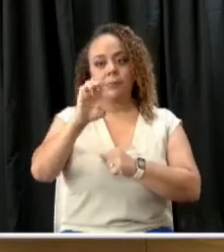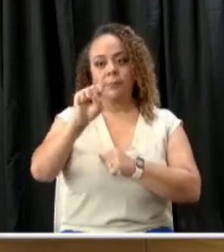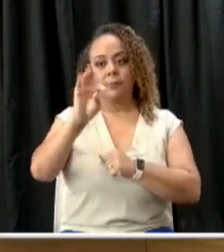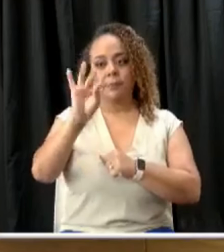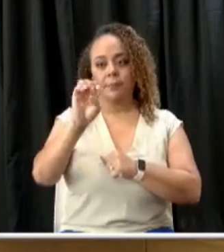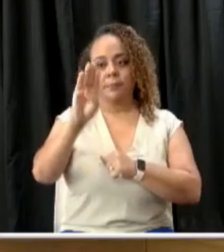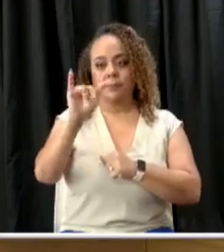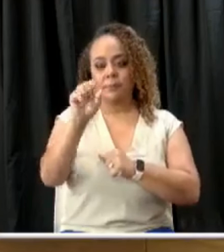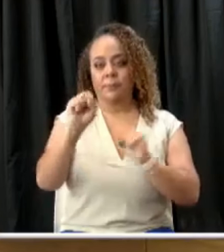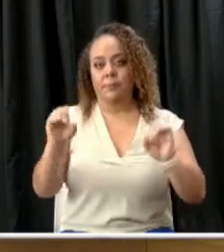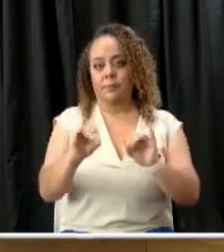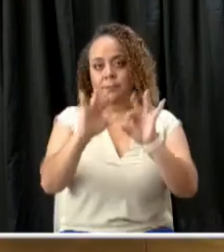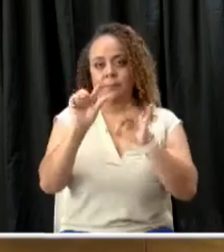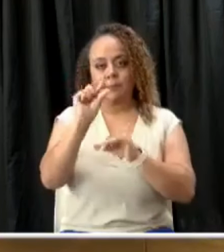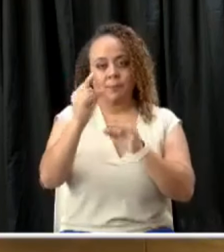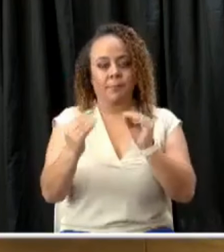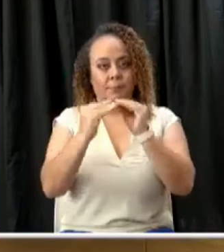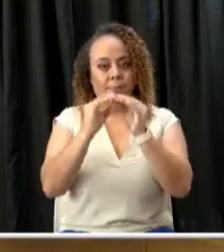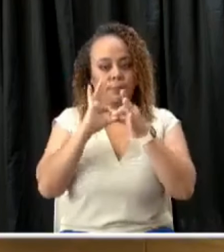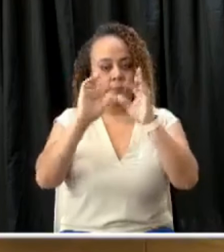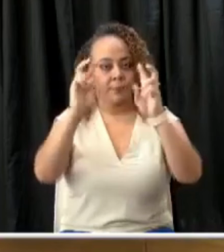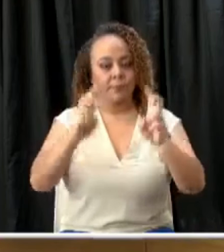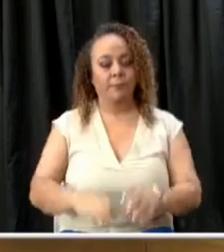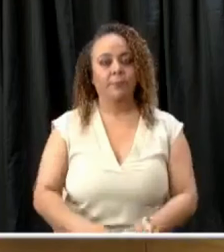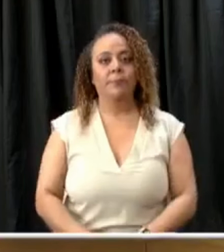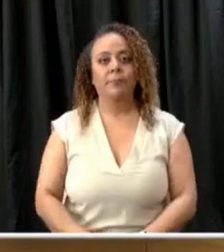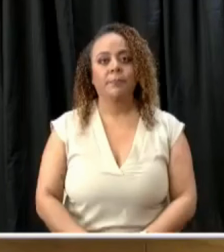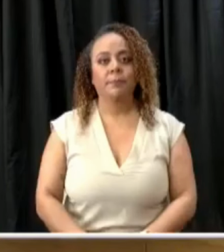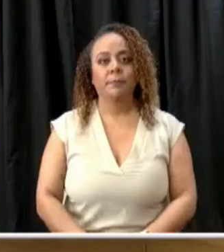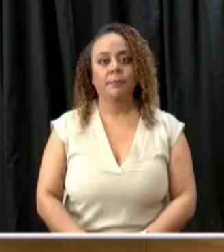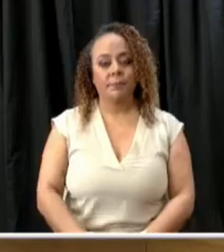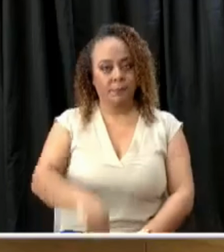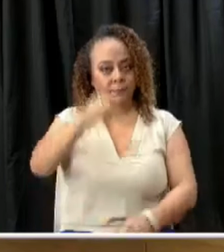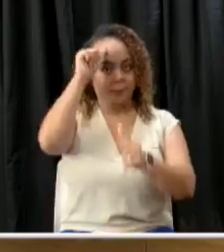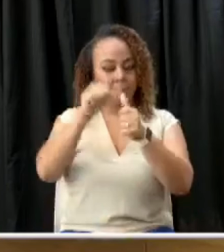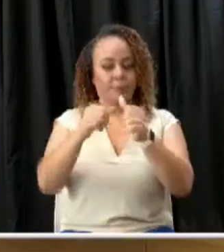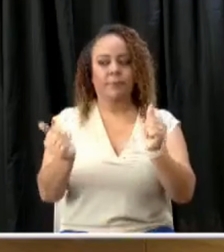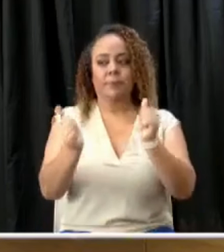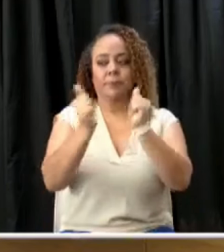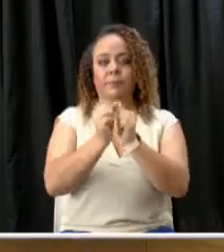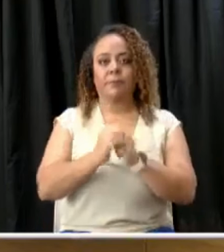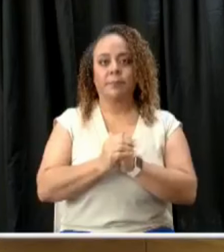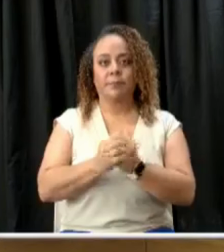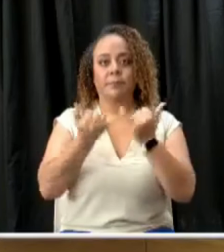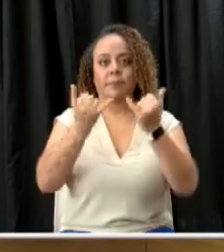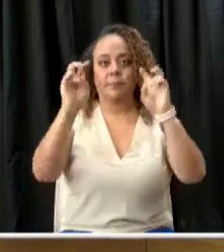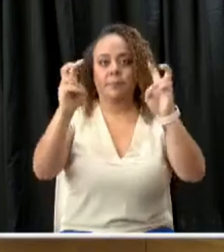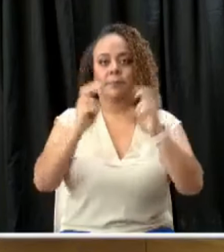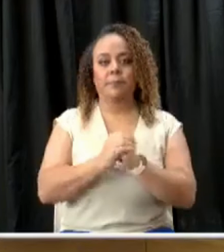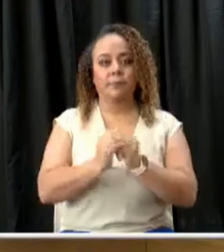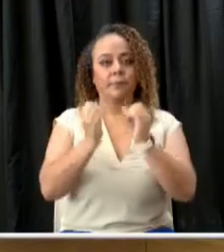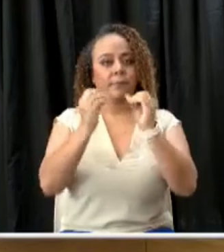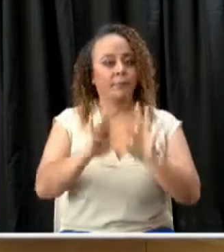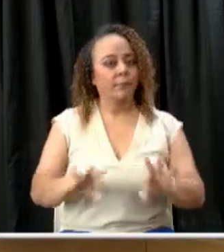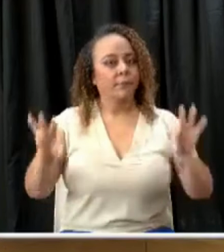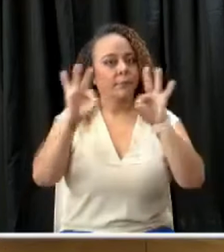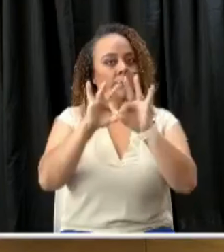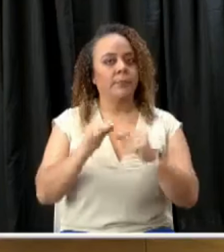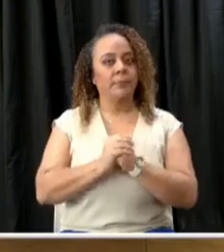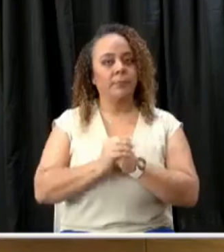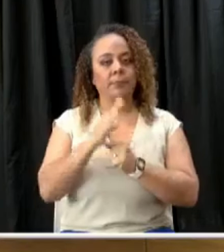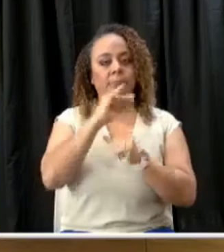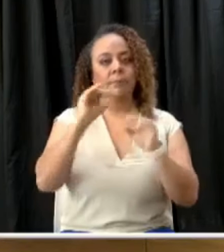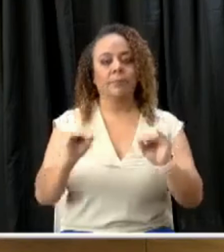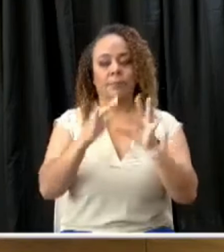estará aclarando un poquito más sobre el tema. Así que recuerde acompañarnos en este tema tan importante y,